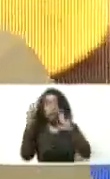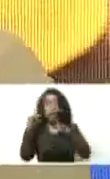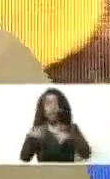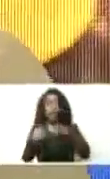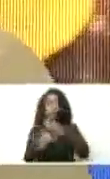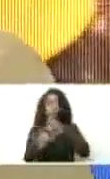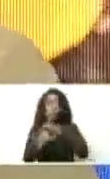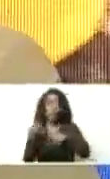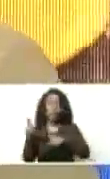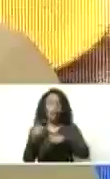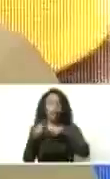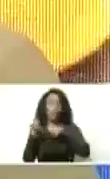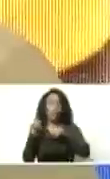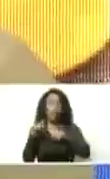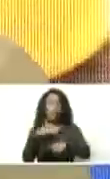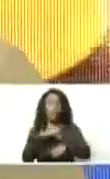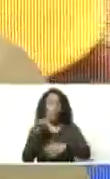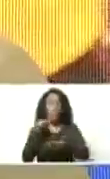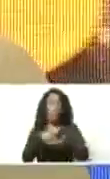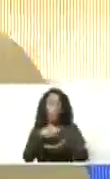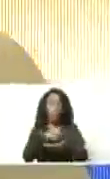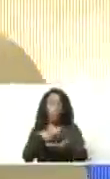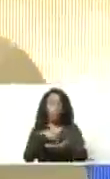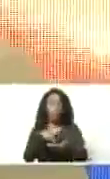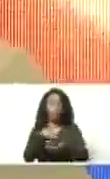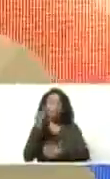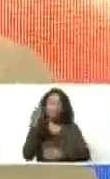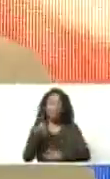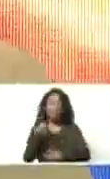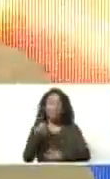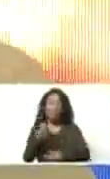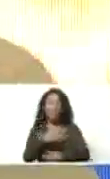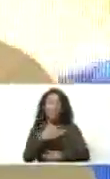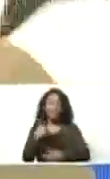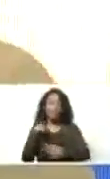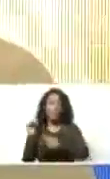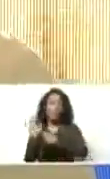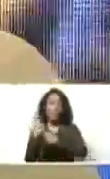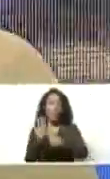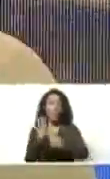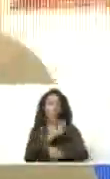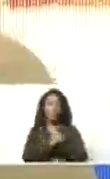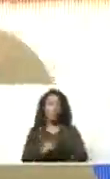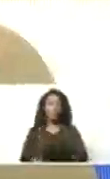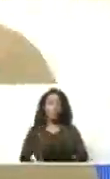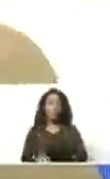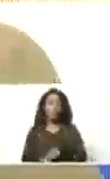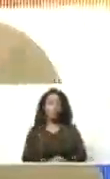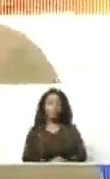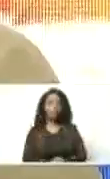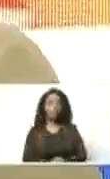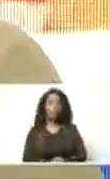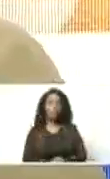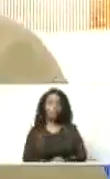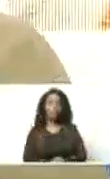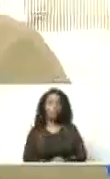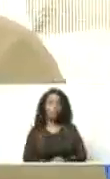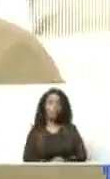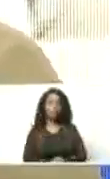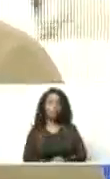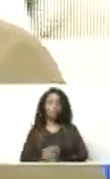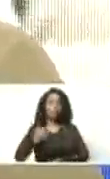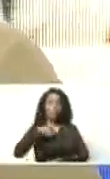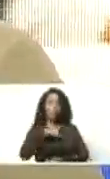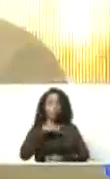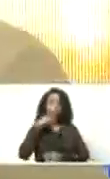demás instituciones que están dentro de nuestro punto y círculo. Correcto, ¿cómo debe ser? Quisiéramos plantearle, presidente, dime, que nuestra